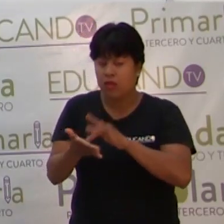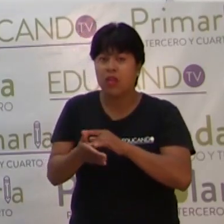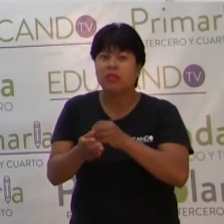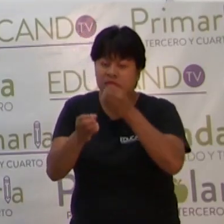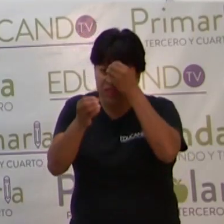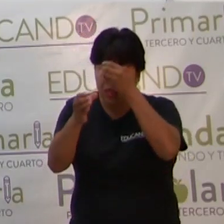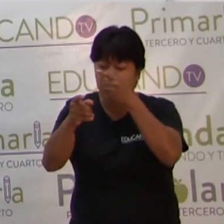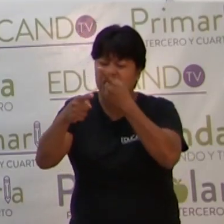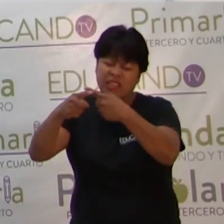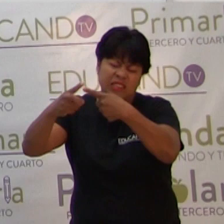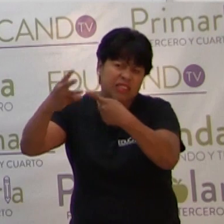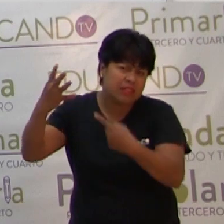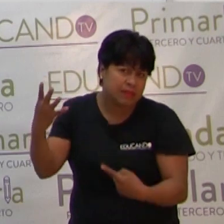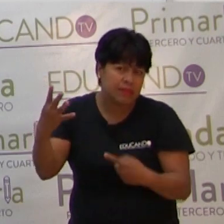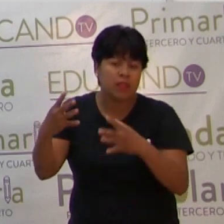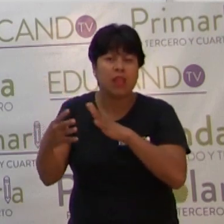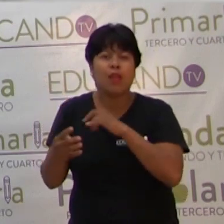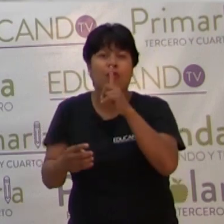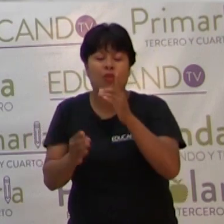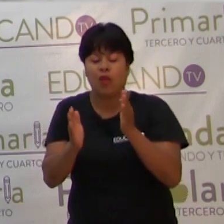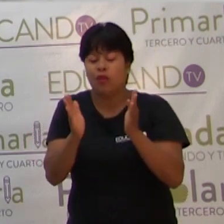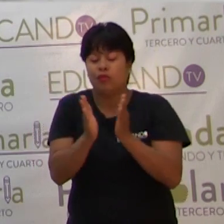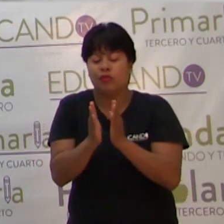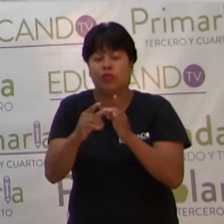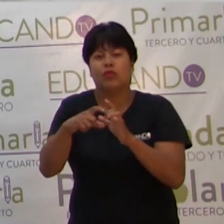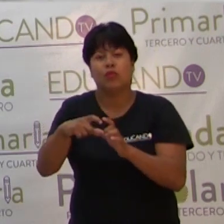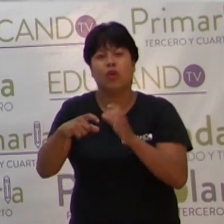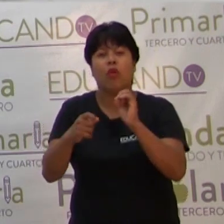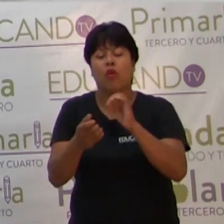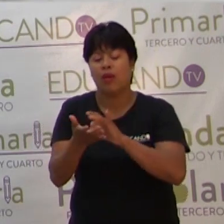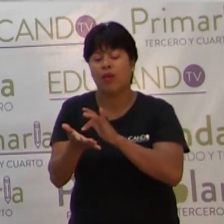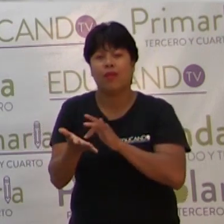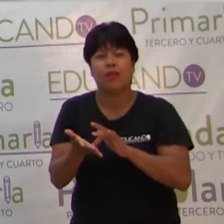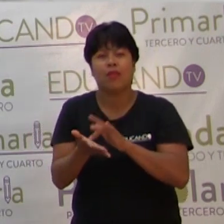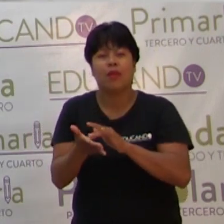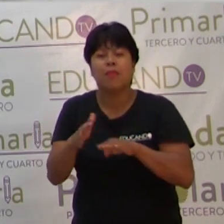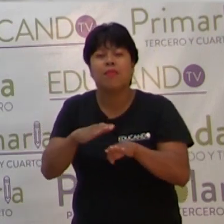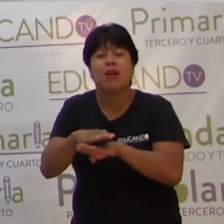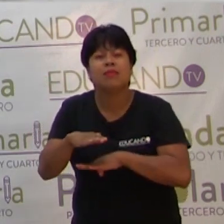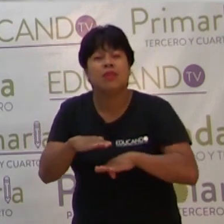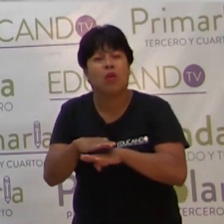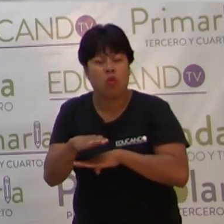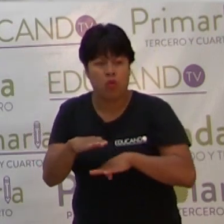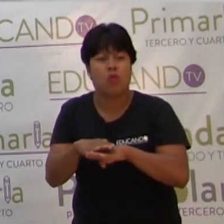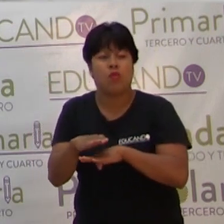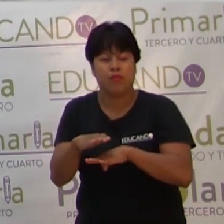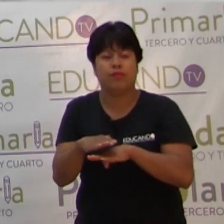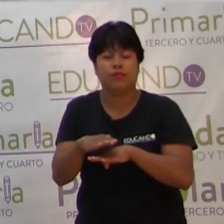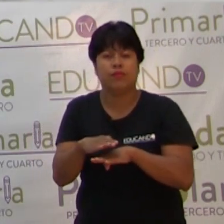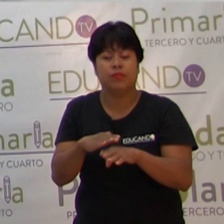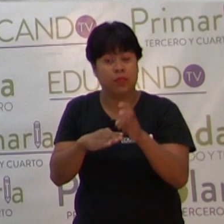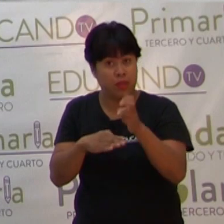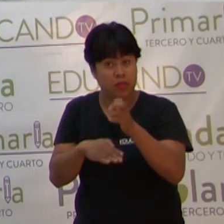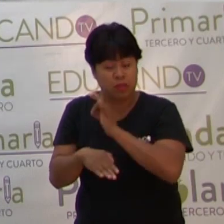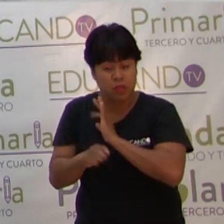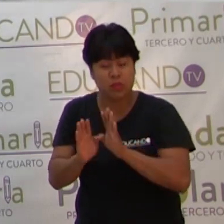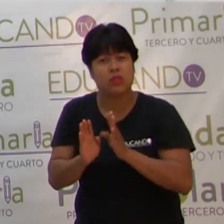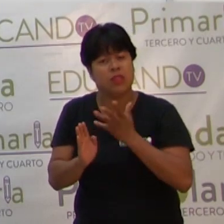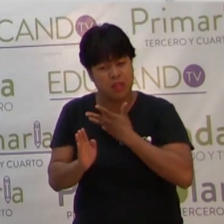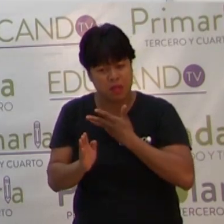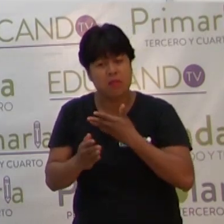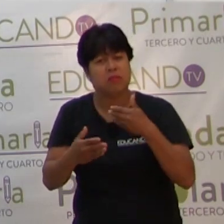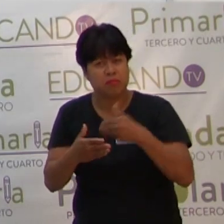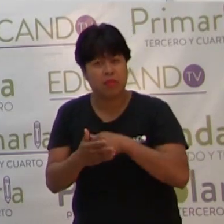científica y hay una calculadora de bolsillo o una calculadora básica, lo podemos decir, y que lo podemos también tener en